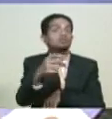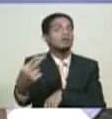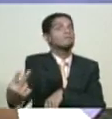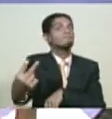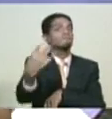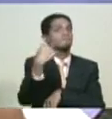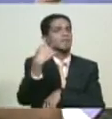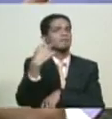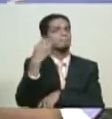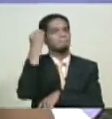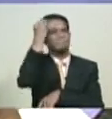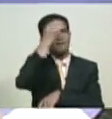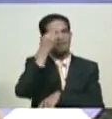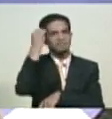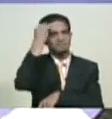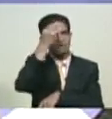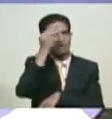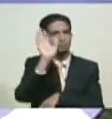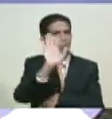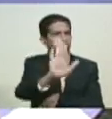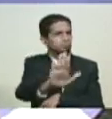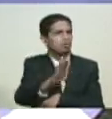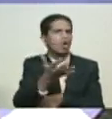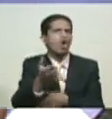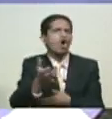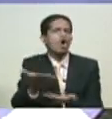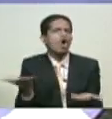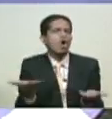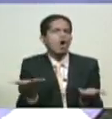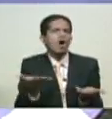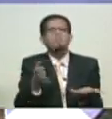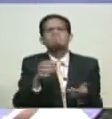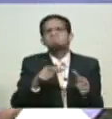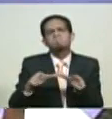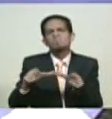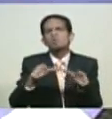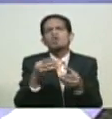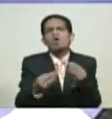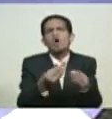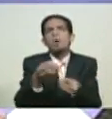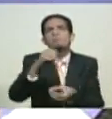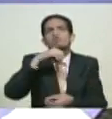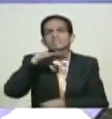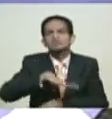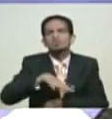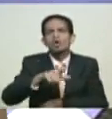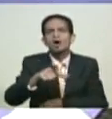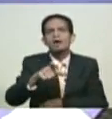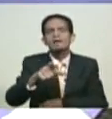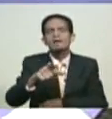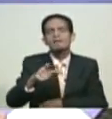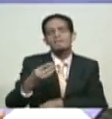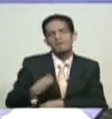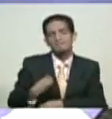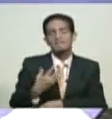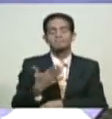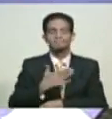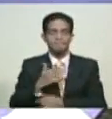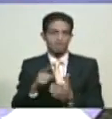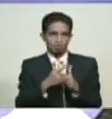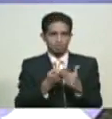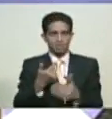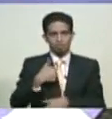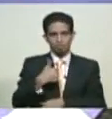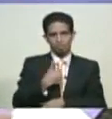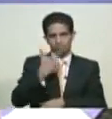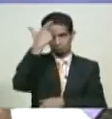pensando reflexionando en qué lugar de la historia se proyecta en ese conflicto político ideológico así que mi reflexión presidente